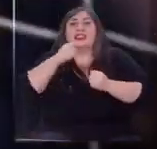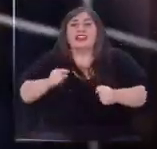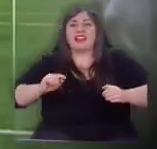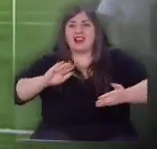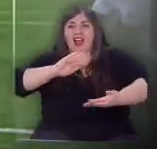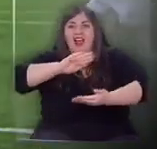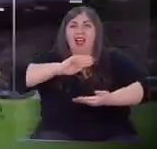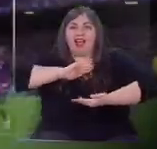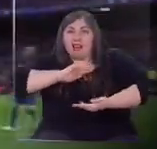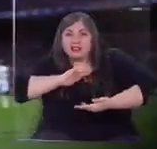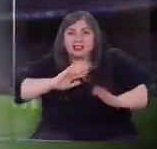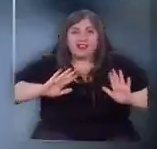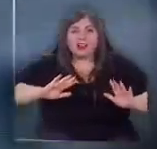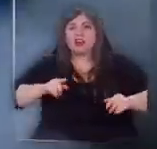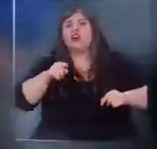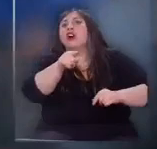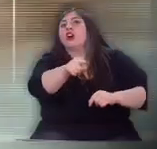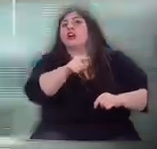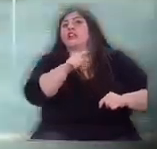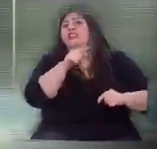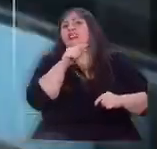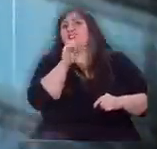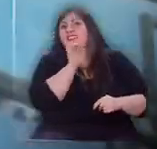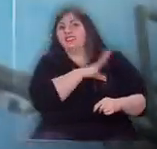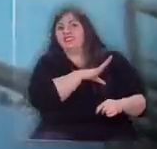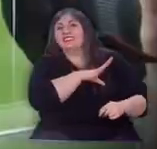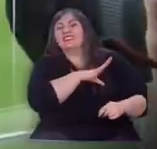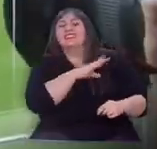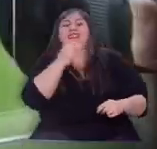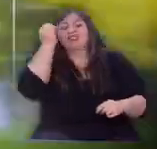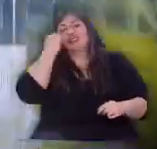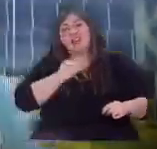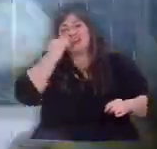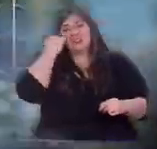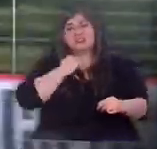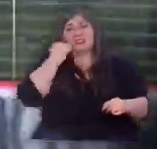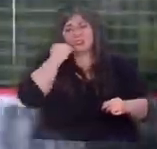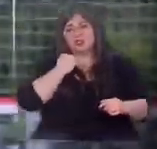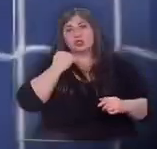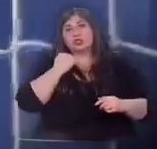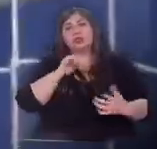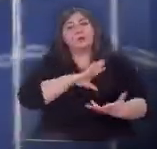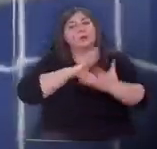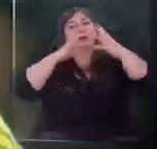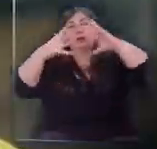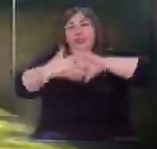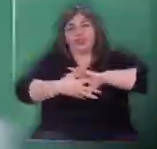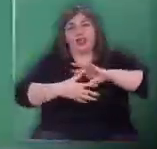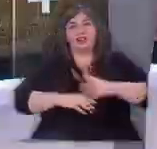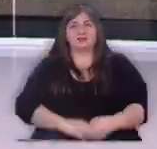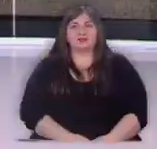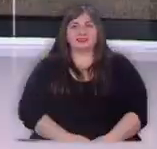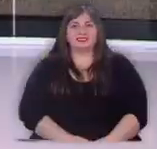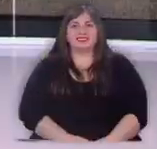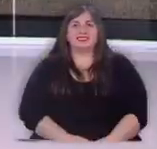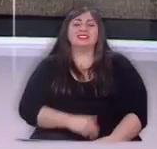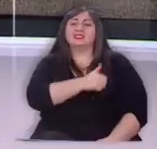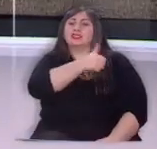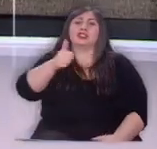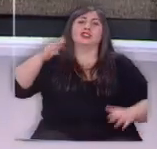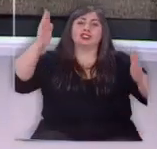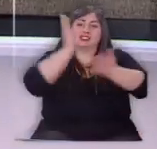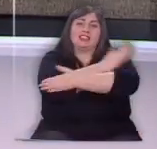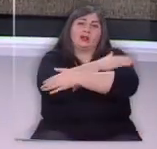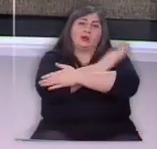de la selección chilena que recibió el cariño mundial. ¿Sí? De todas partes lo saludaron.